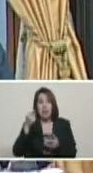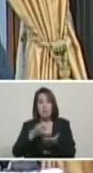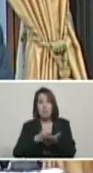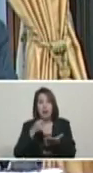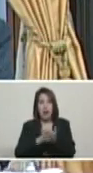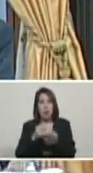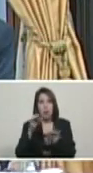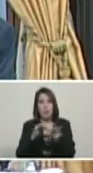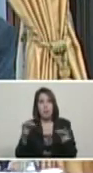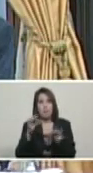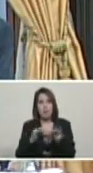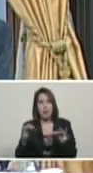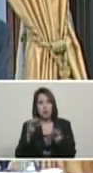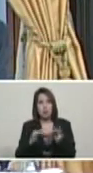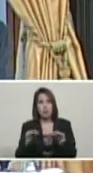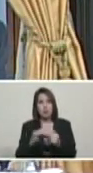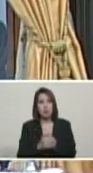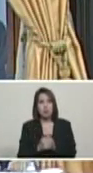en Petro.